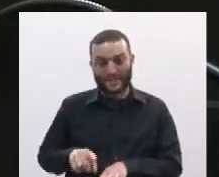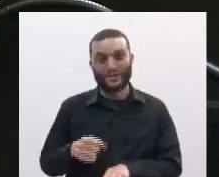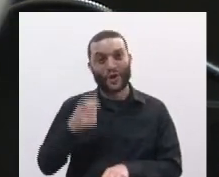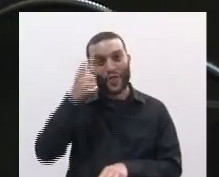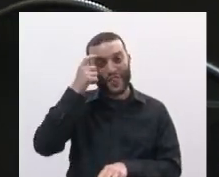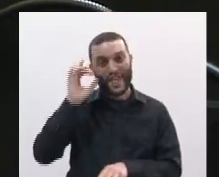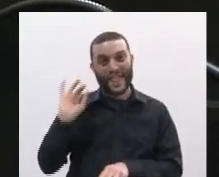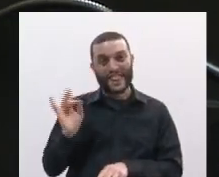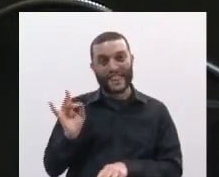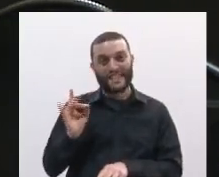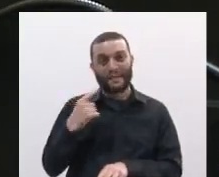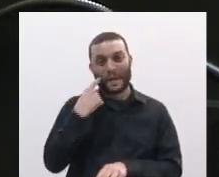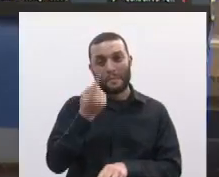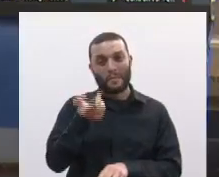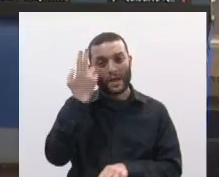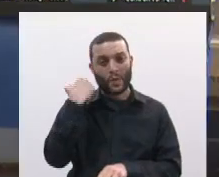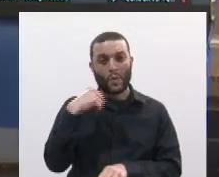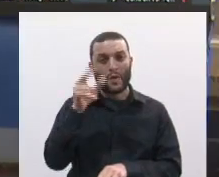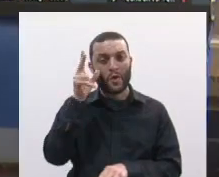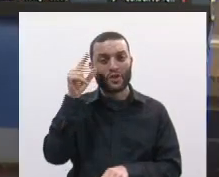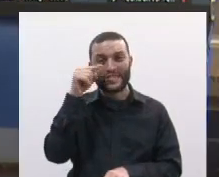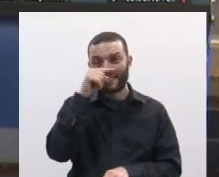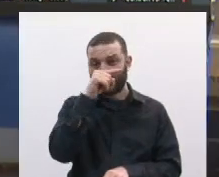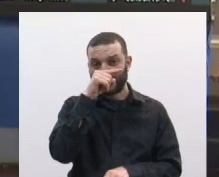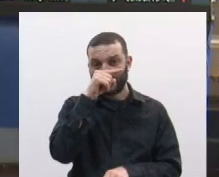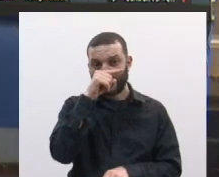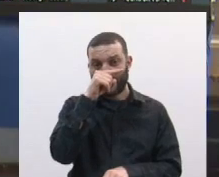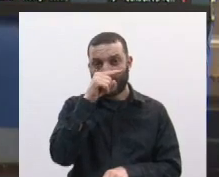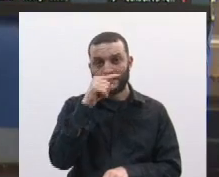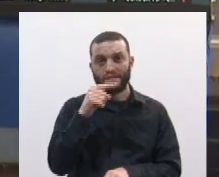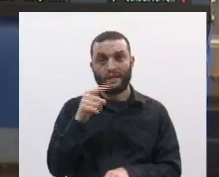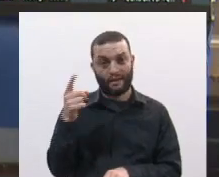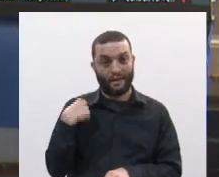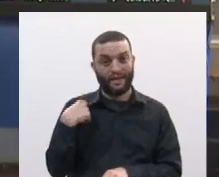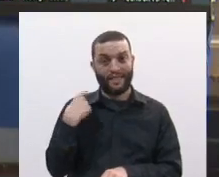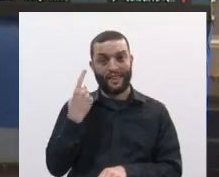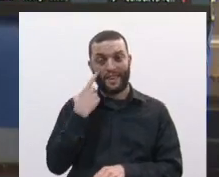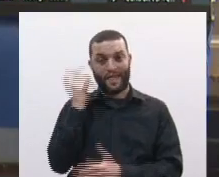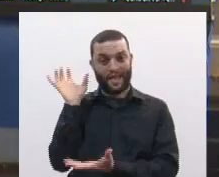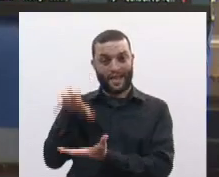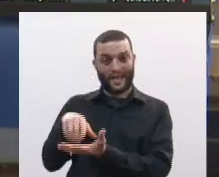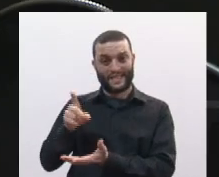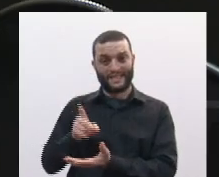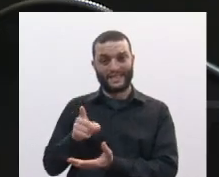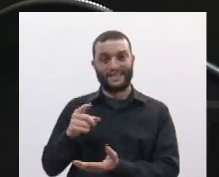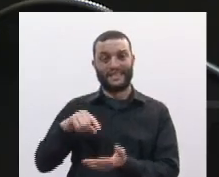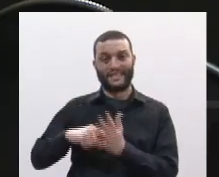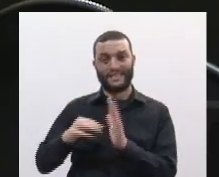allá por un 10 de diciembre de 1987 la intendencia de su ciudad